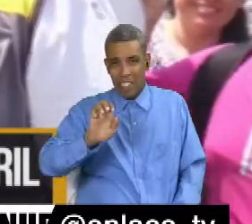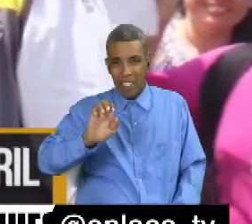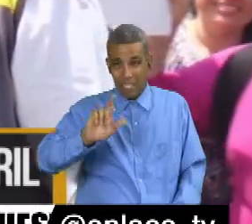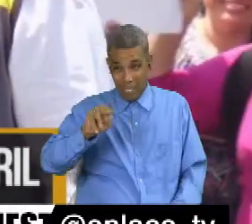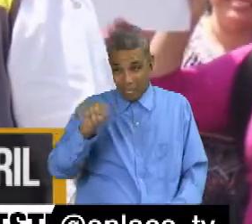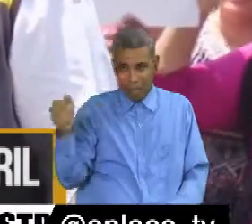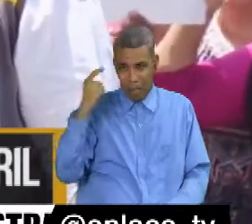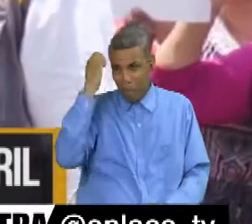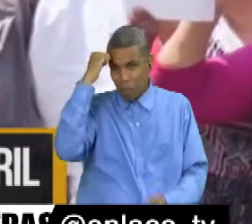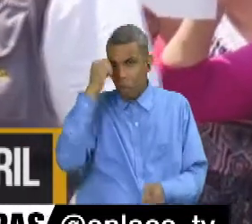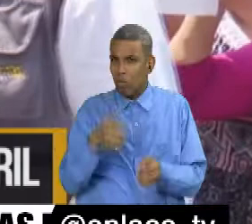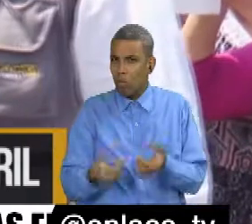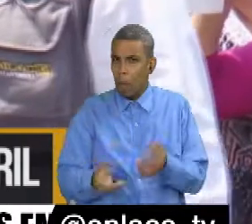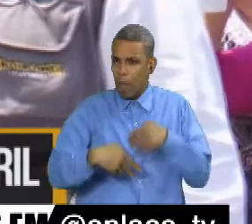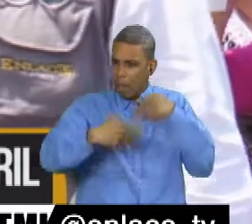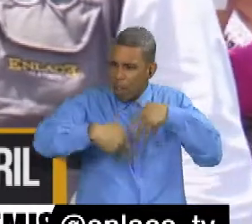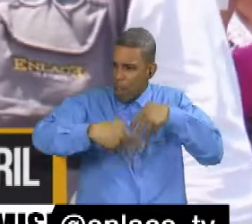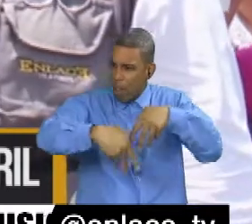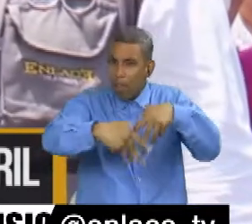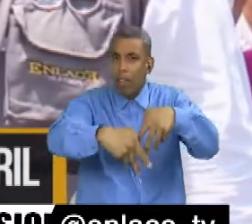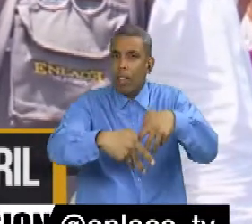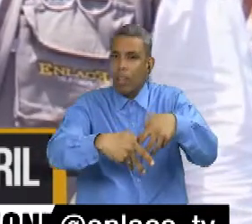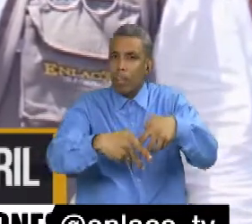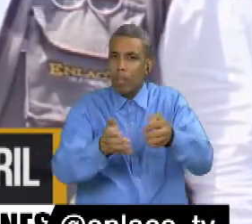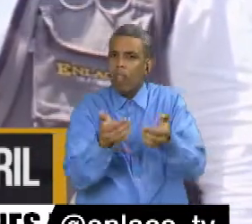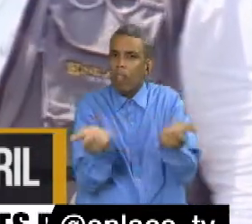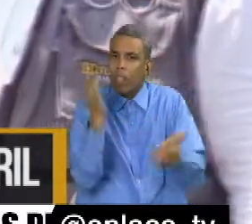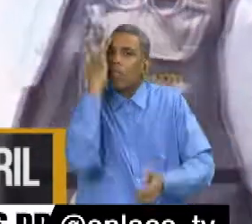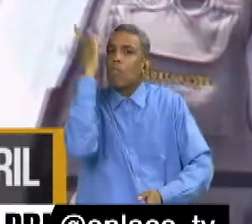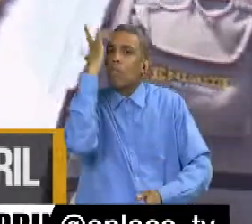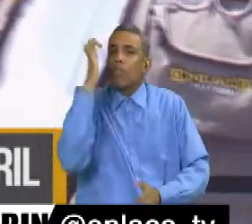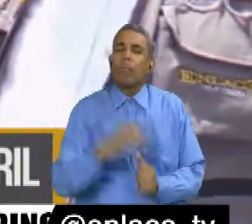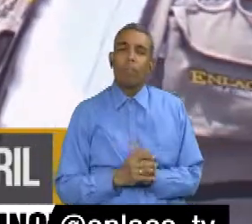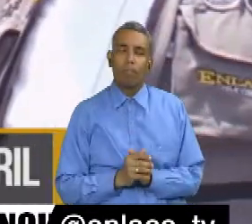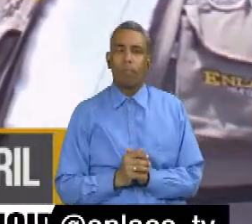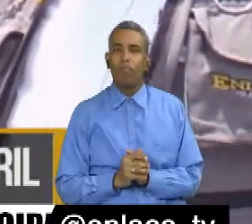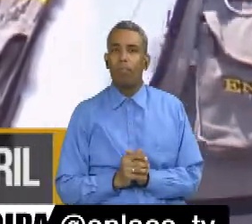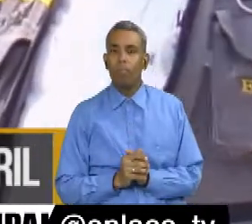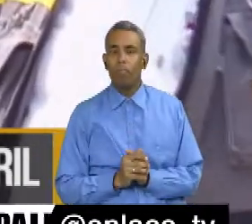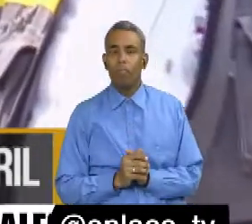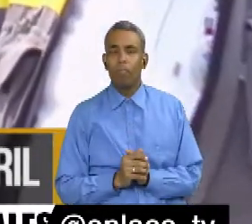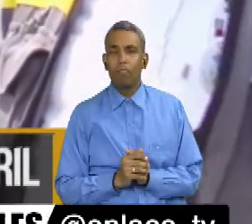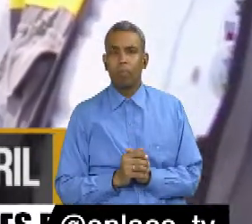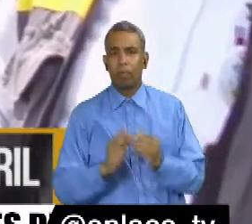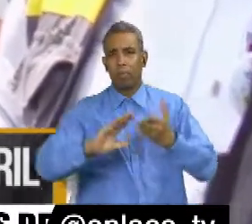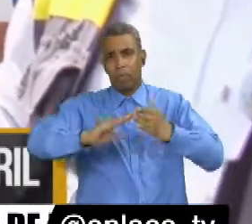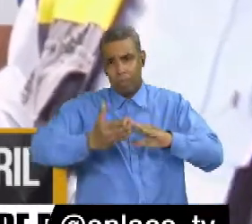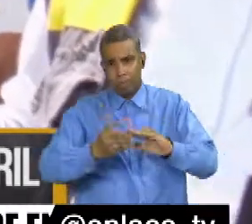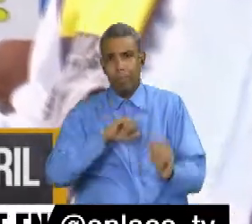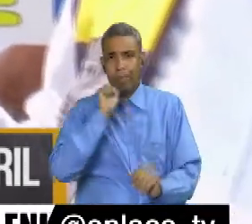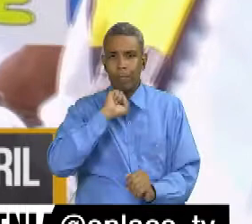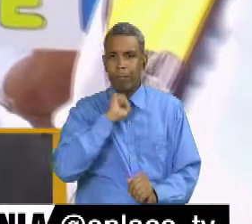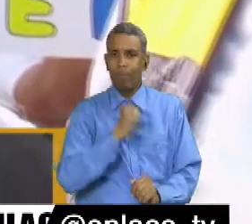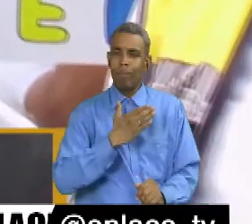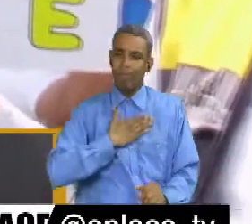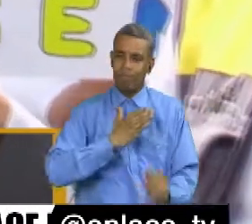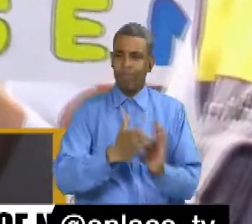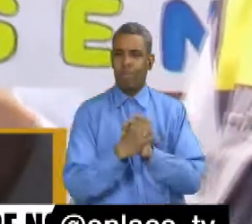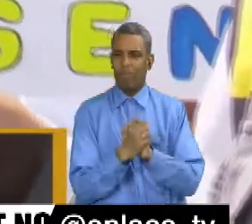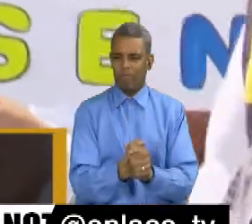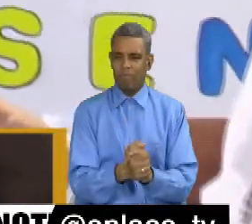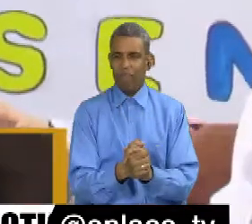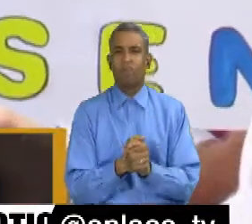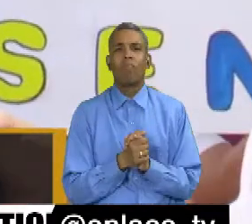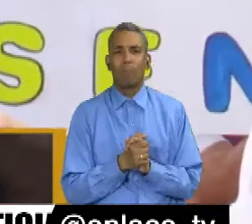tardes, profesor, ¿en qué consiste la protesta hoy aquí en este sitio? Muy buenas tardes para toda la audiencia de Barranca Bermeja.